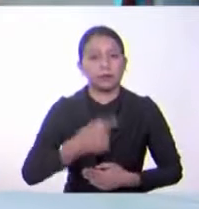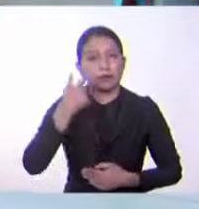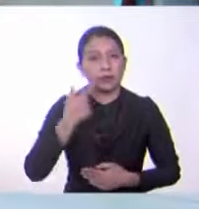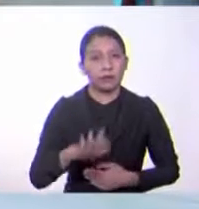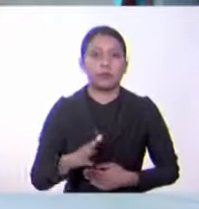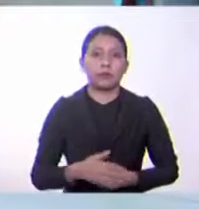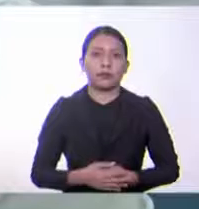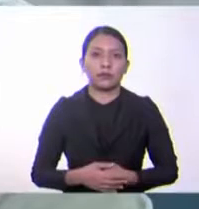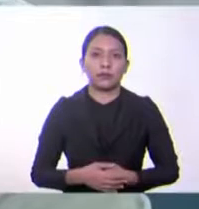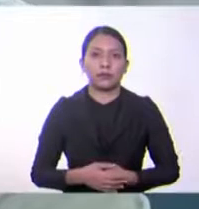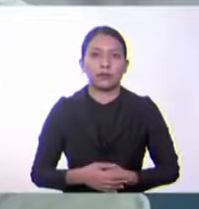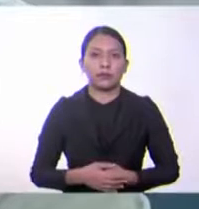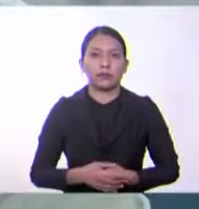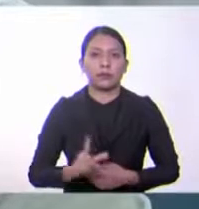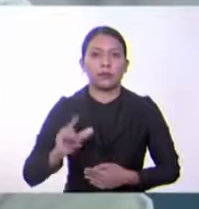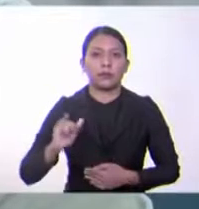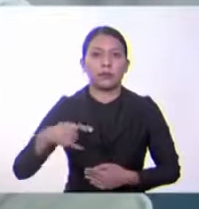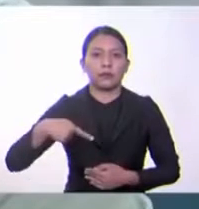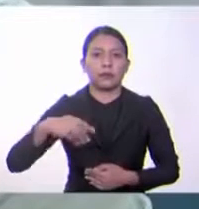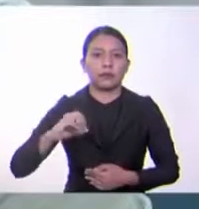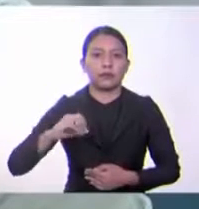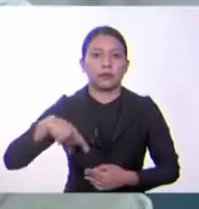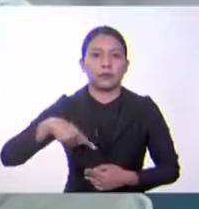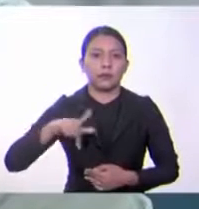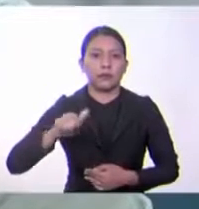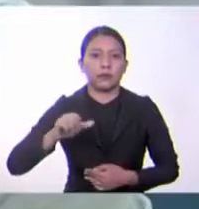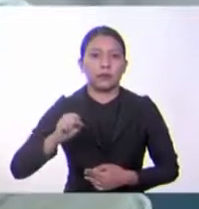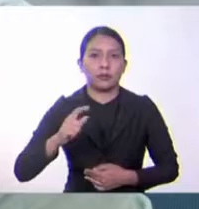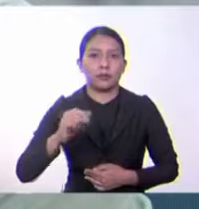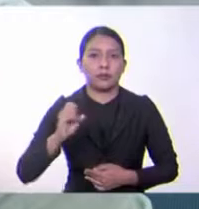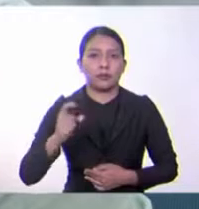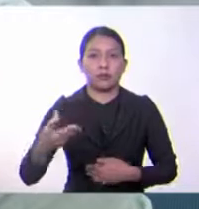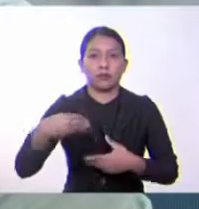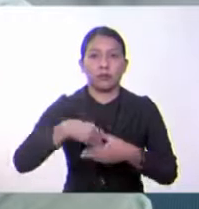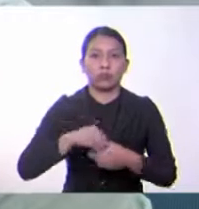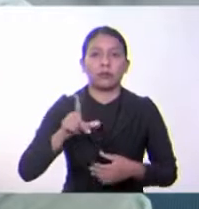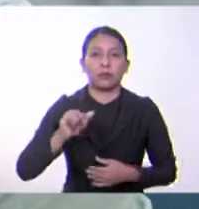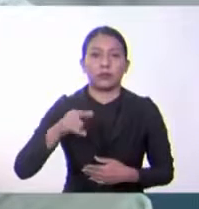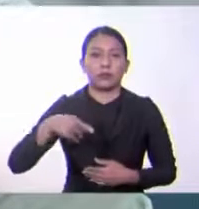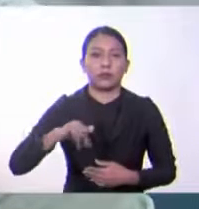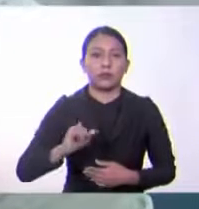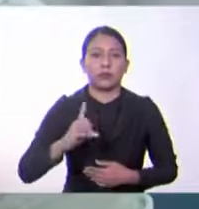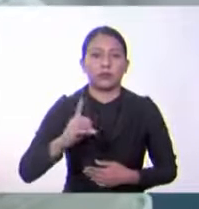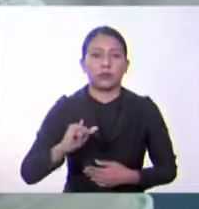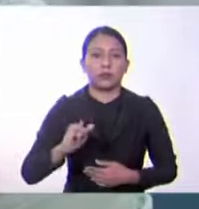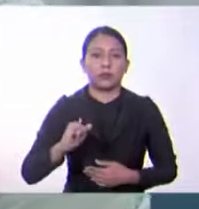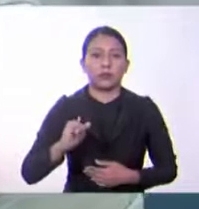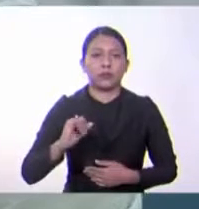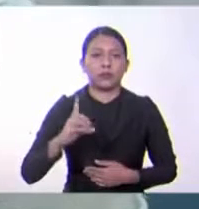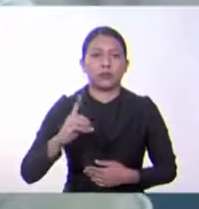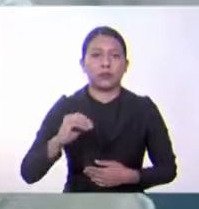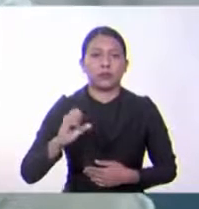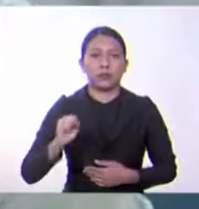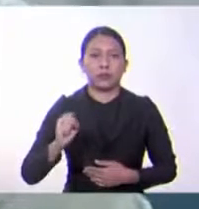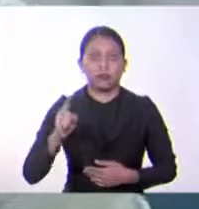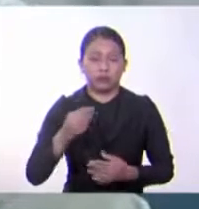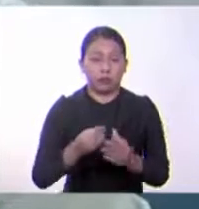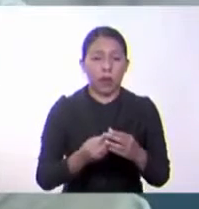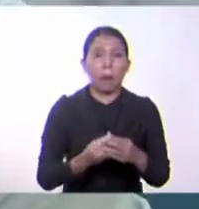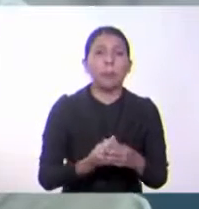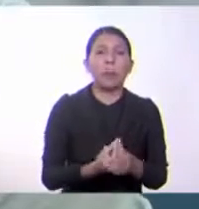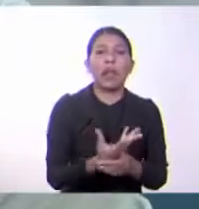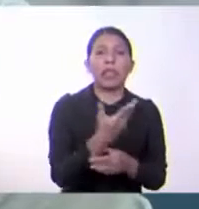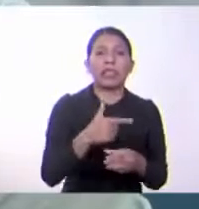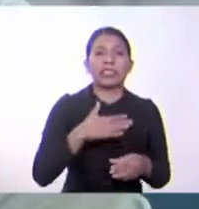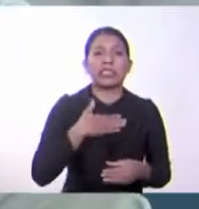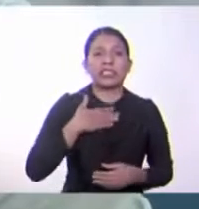por ejemplo, de los lipoplastos que almacenan lípidos y están en aquellas plantas que tienen muchas